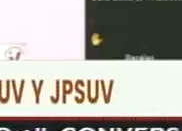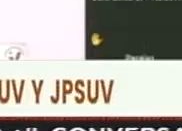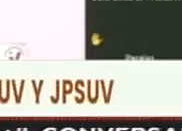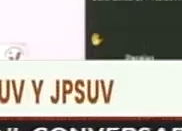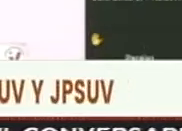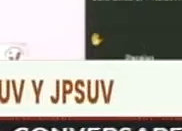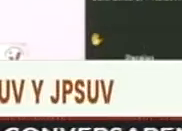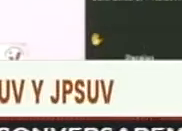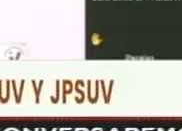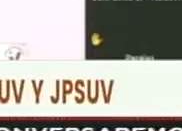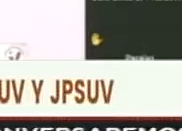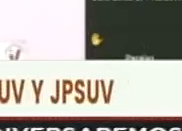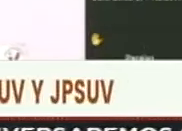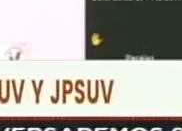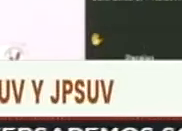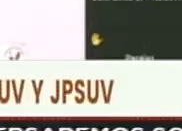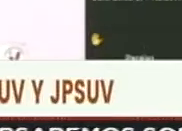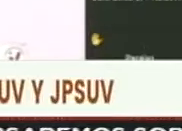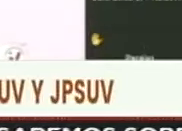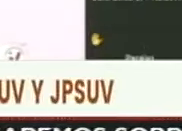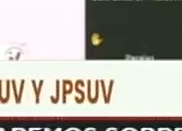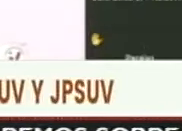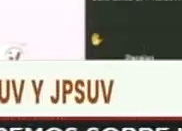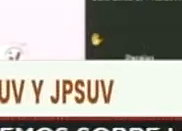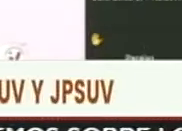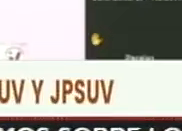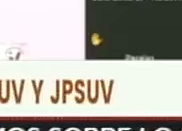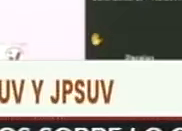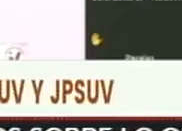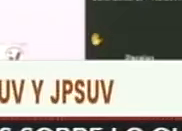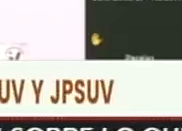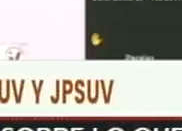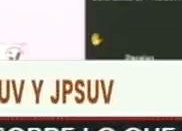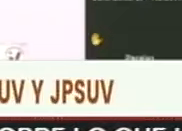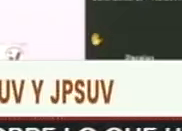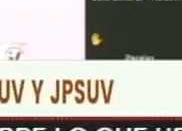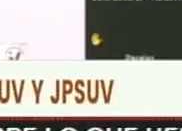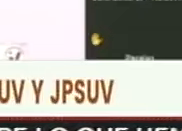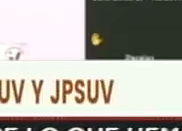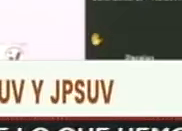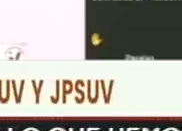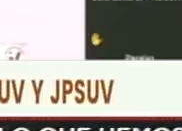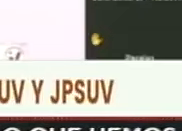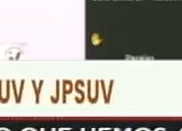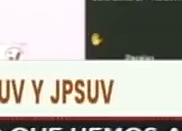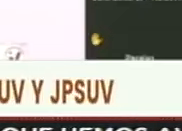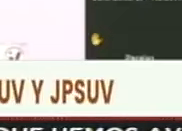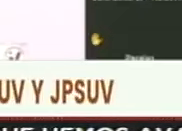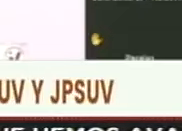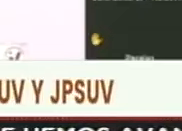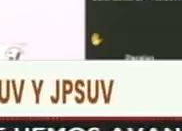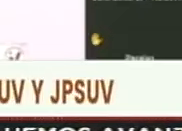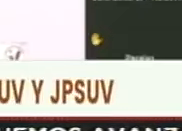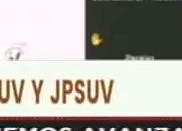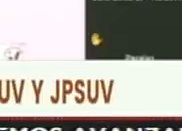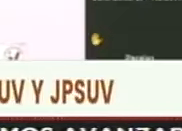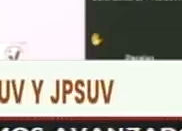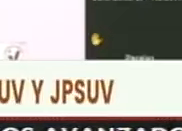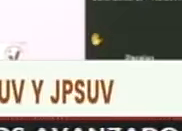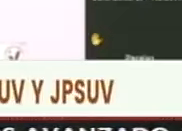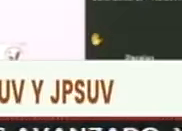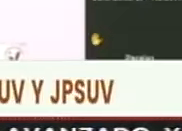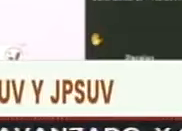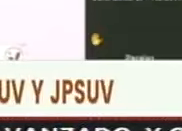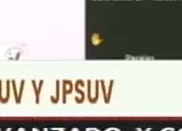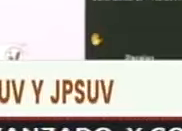a las estructuras de nuestro partido de manera especial a los jefes de calle